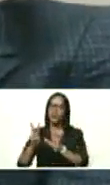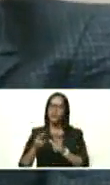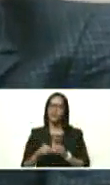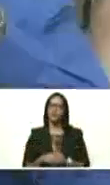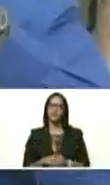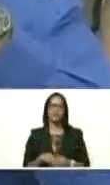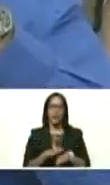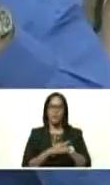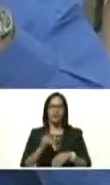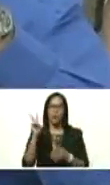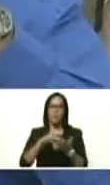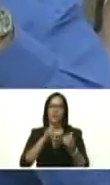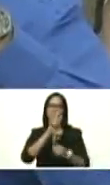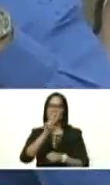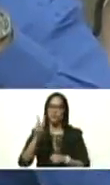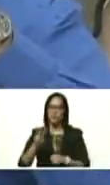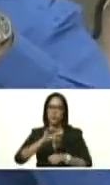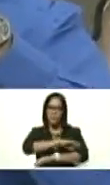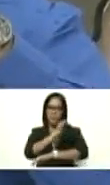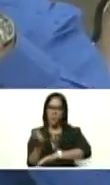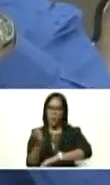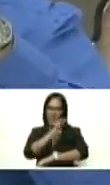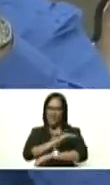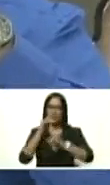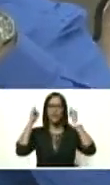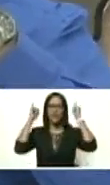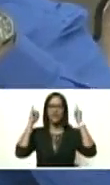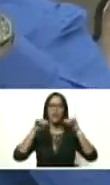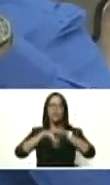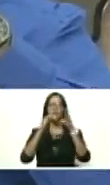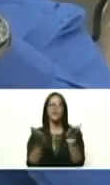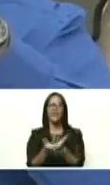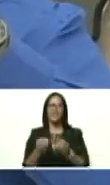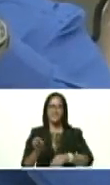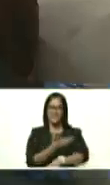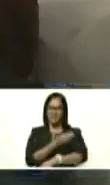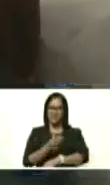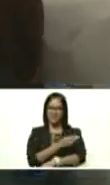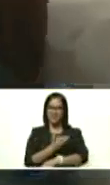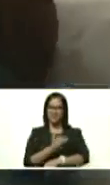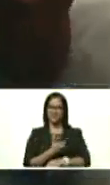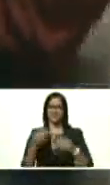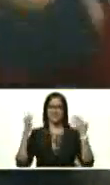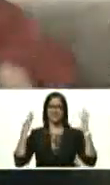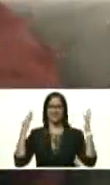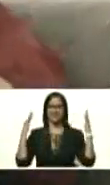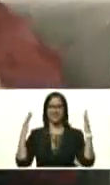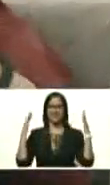Caracas, Festival Mundial del Merengue, el merengazo.